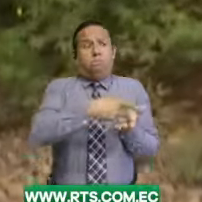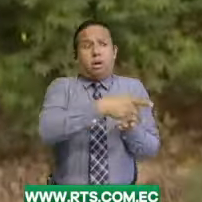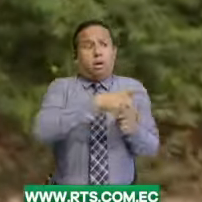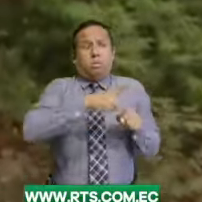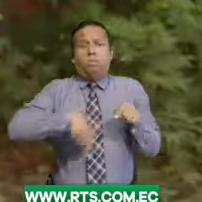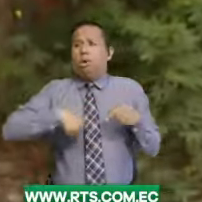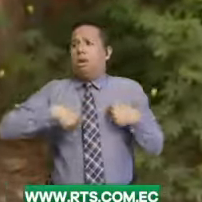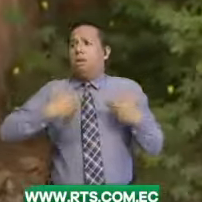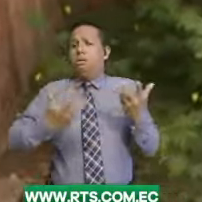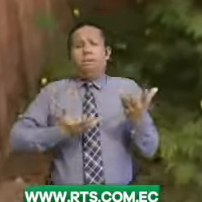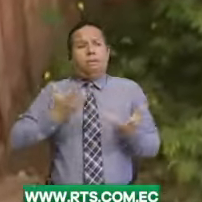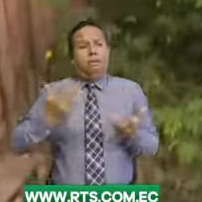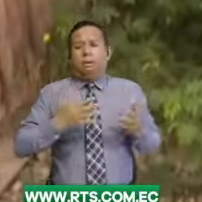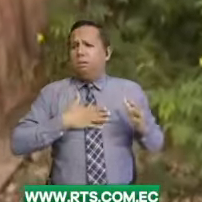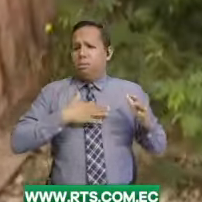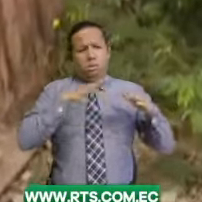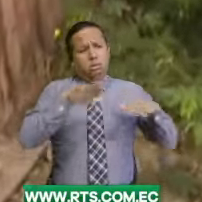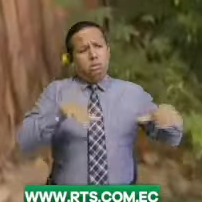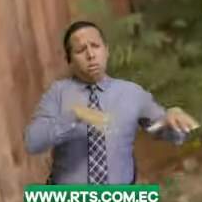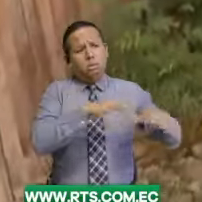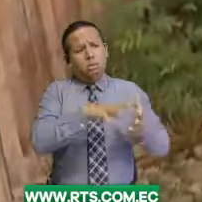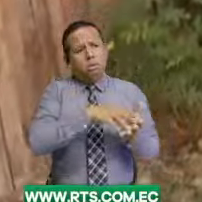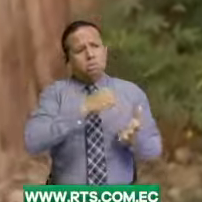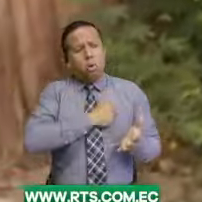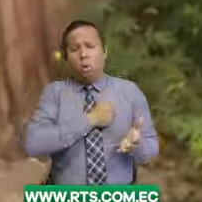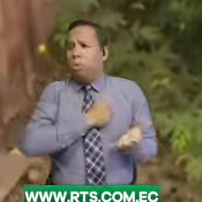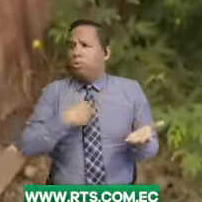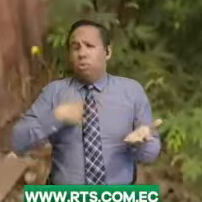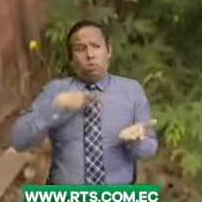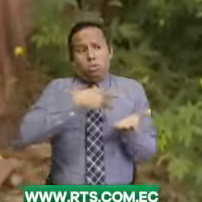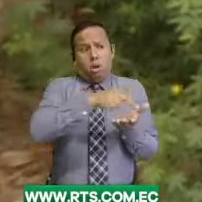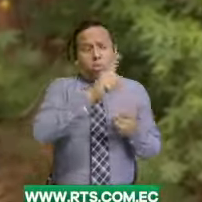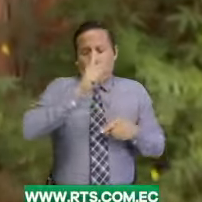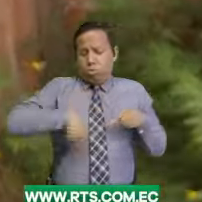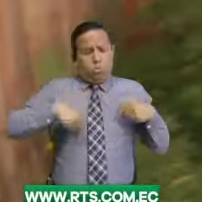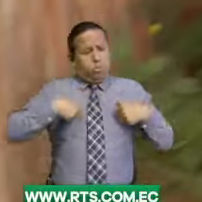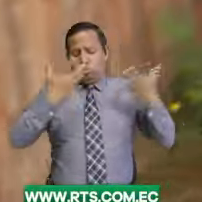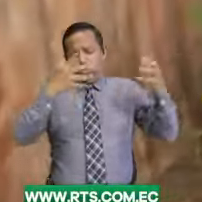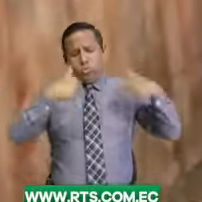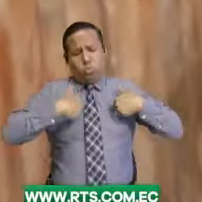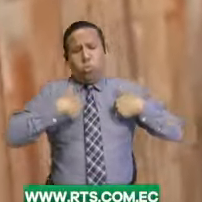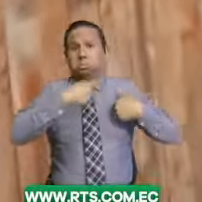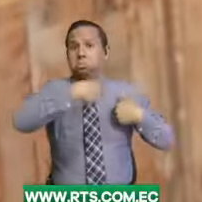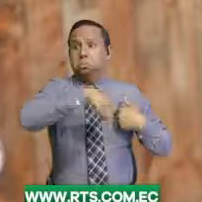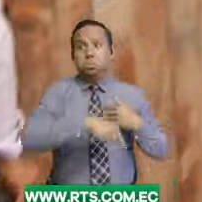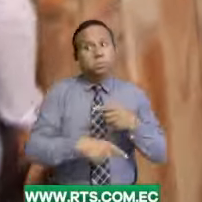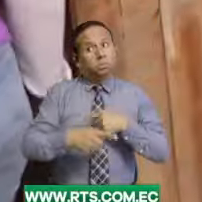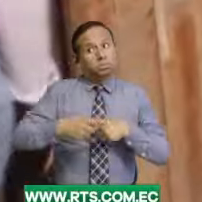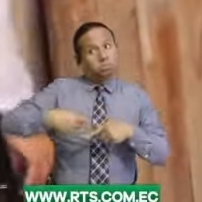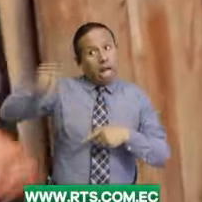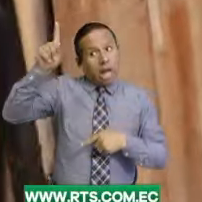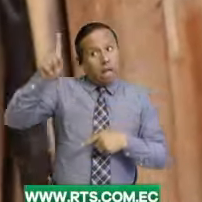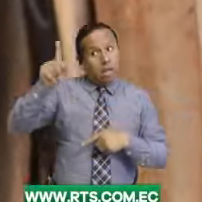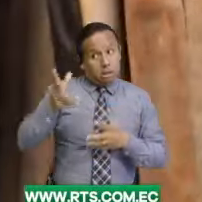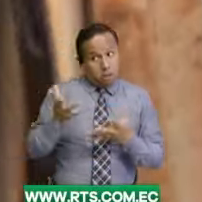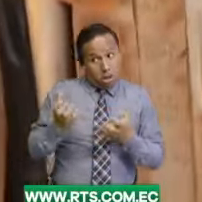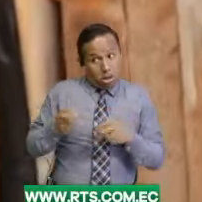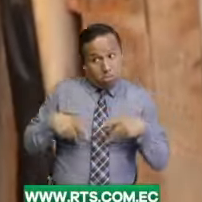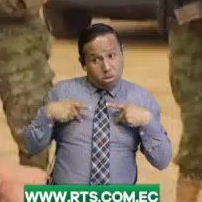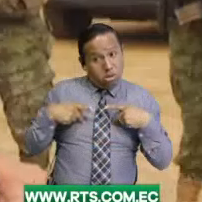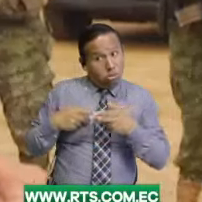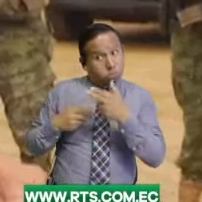iba a dar nada, porque igual este era mi solar. Yo no le iba a dar. Y de ahí ellos me dijeron que ya no regresara si yo quería seguir con